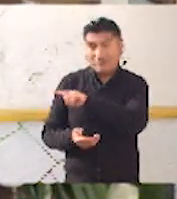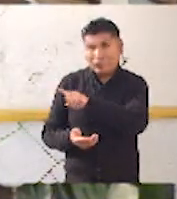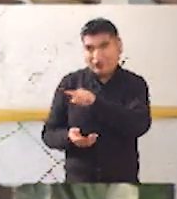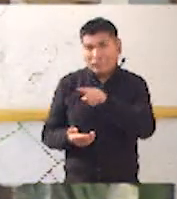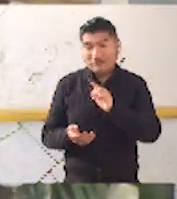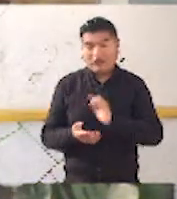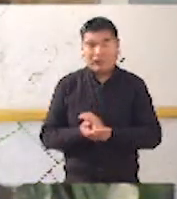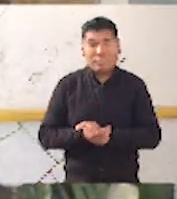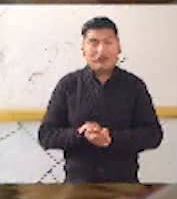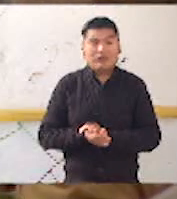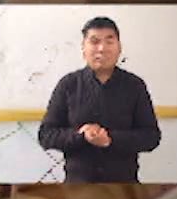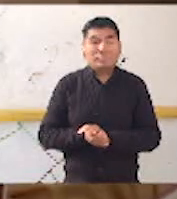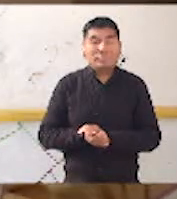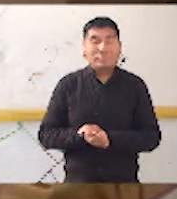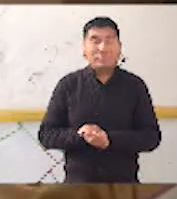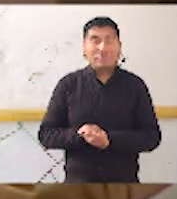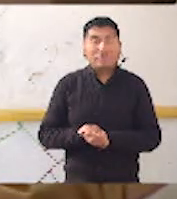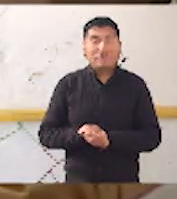por ustedes.